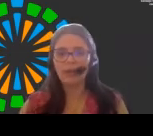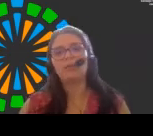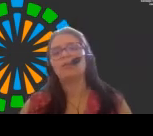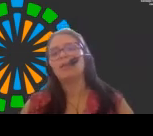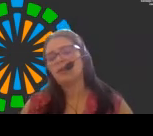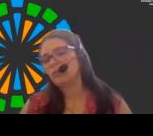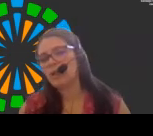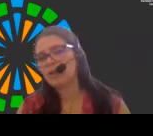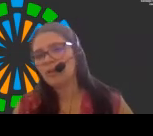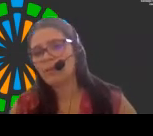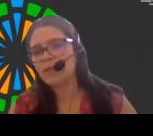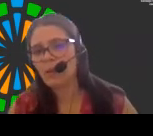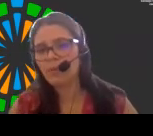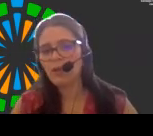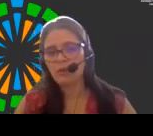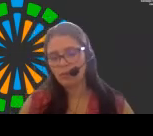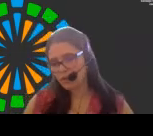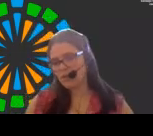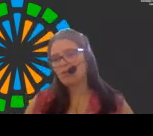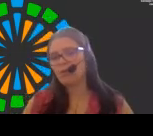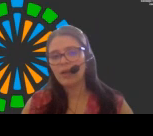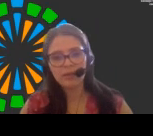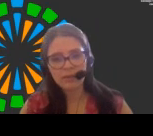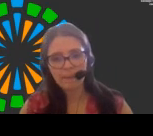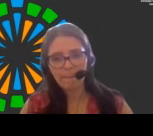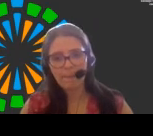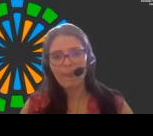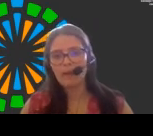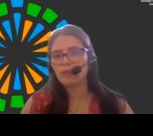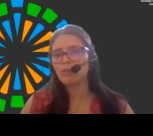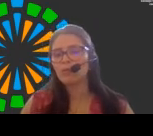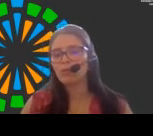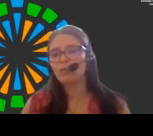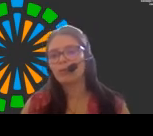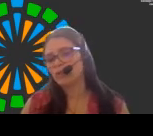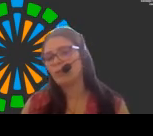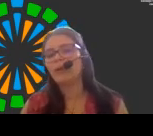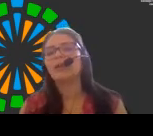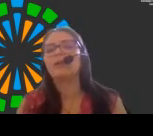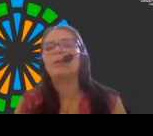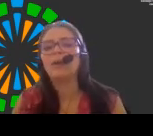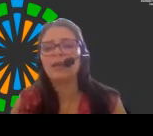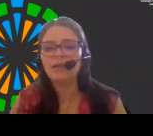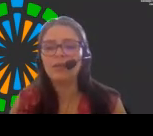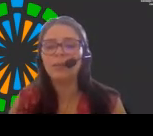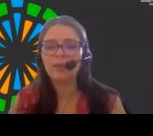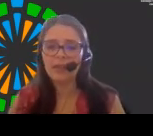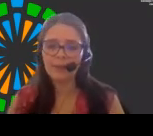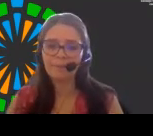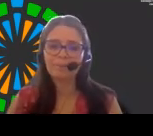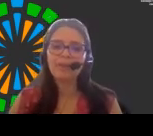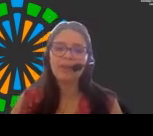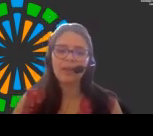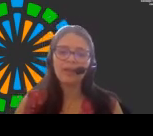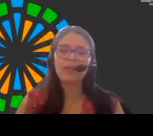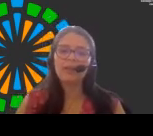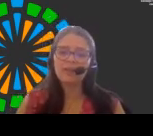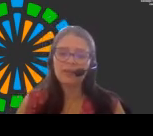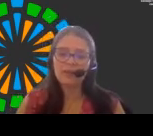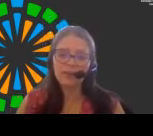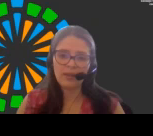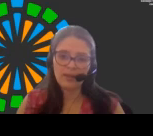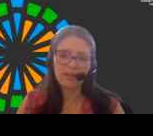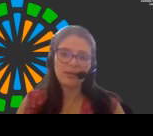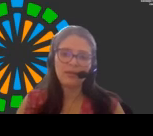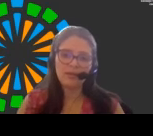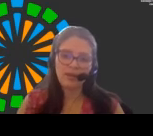pie Entonces ya tengo una discapacidad porque ando en silla eso no no se puede catalogar así como tal tiene que